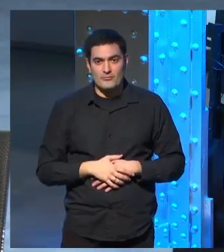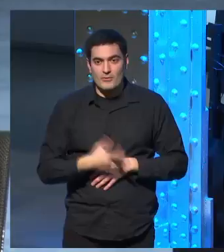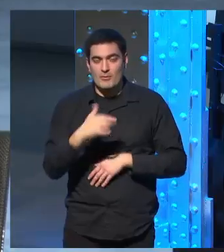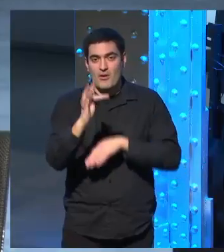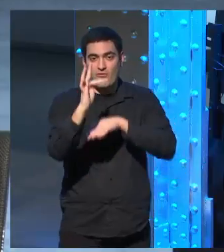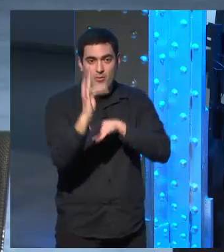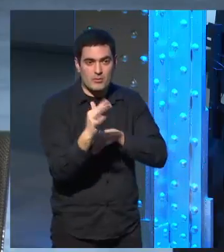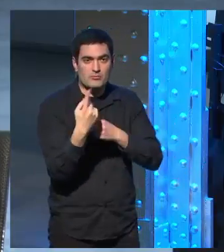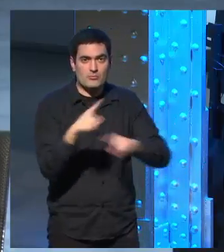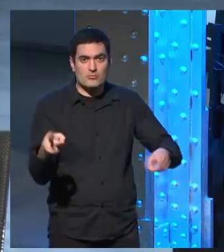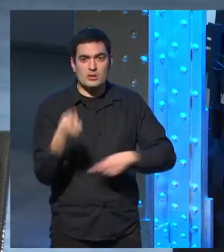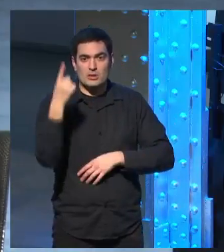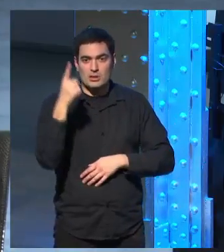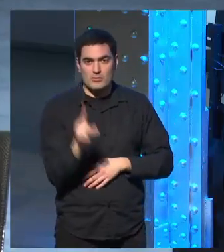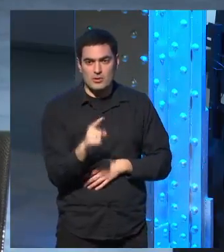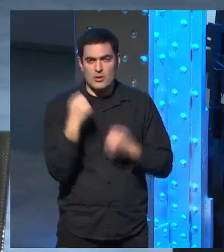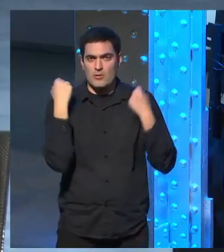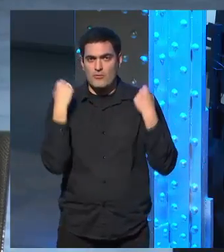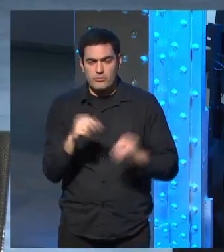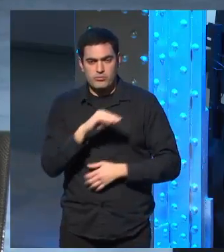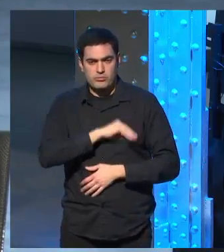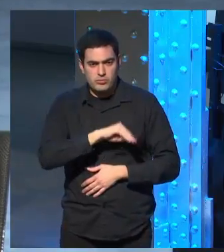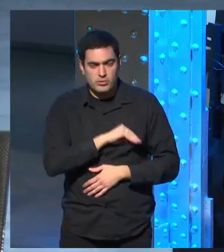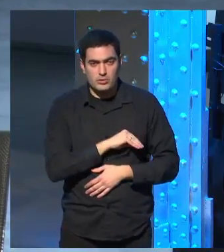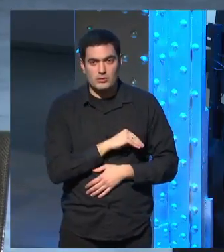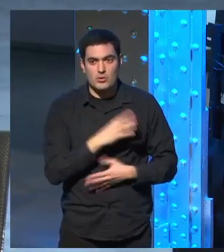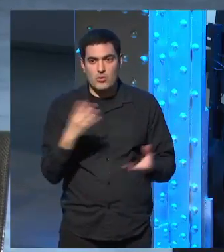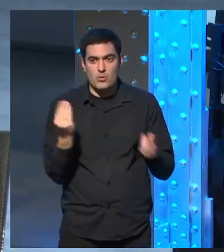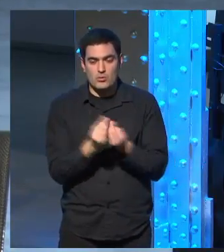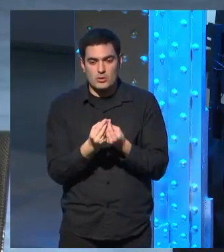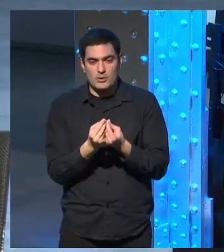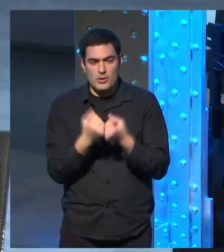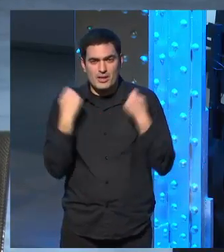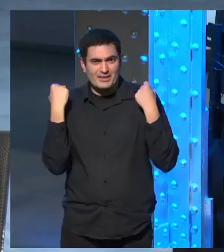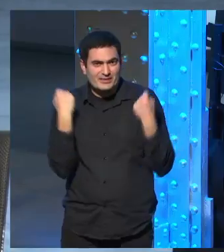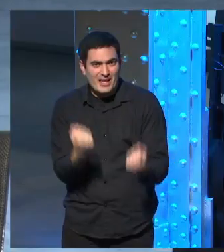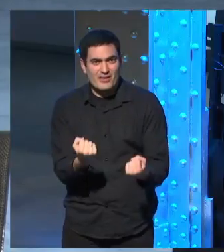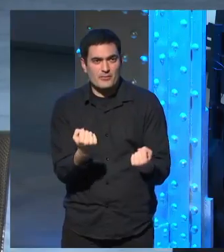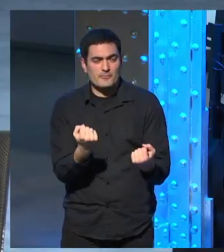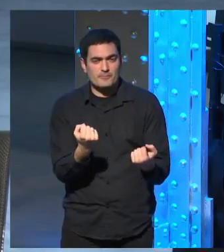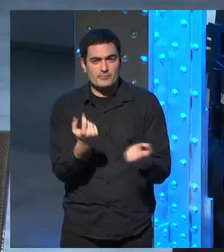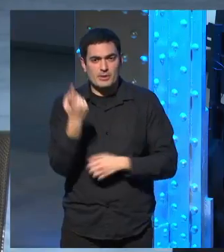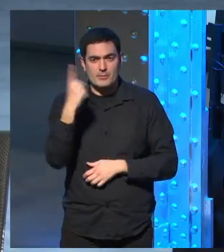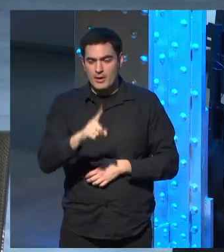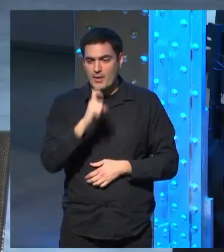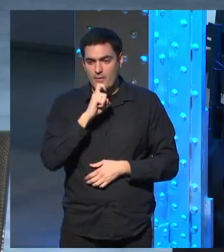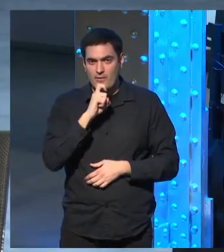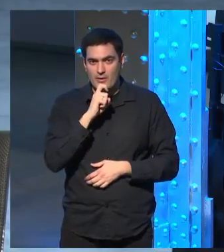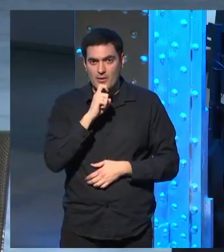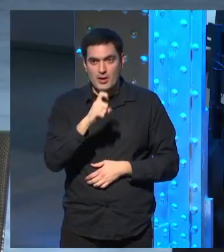fúnebre, muy intenso, muy lírico, con una intensidad que es